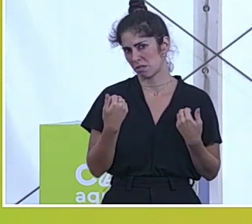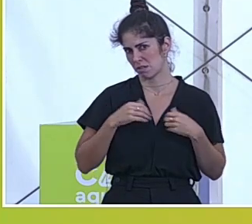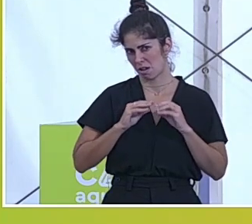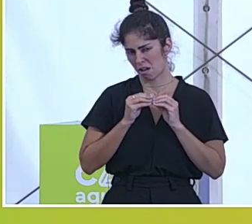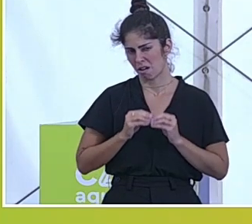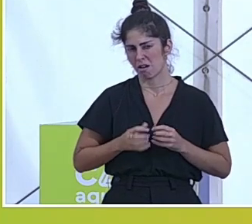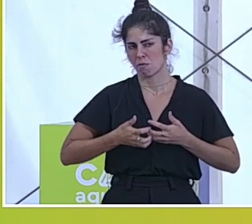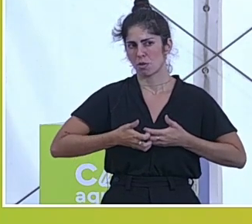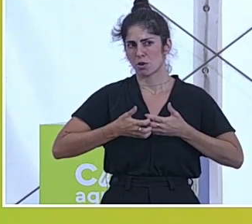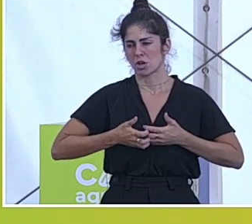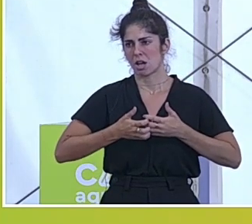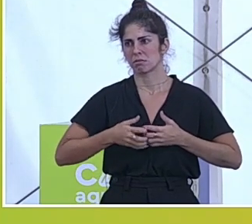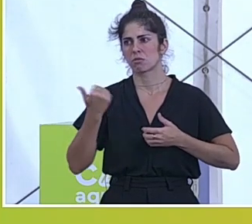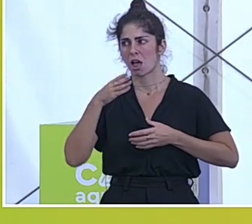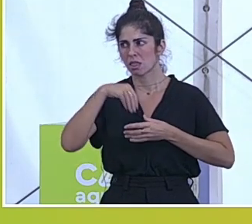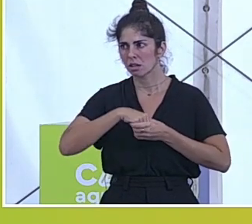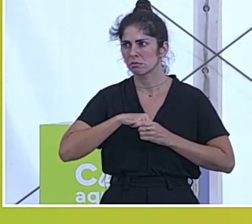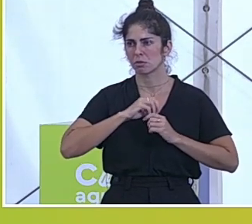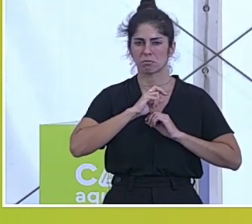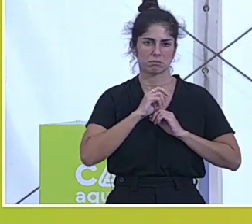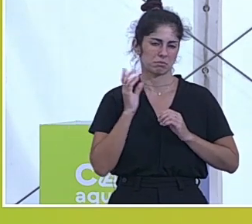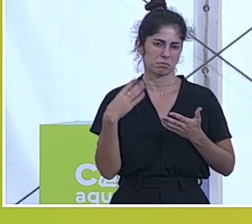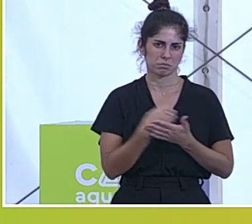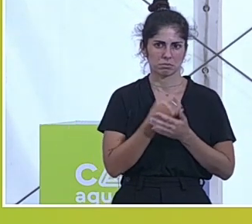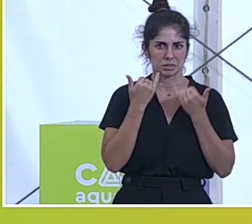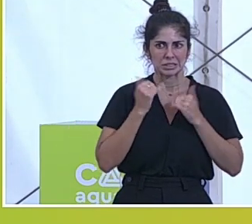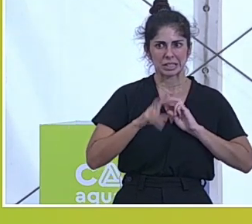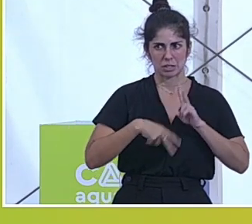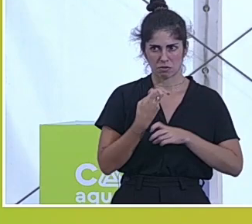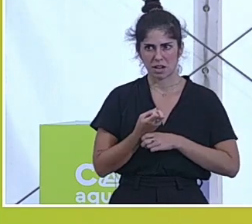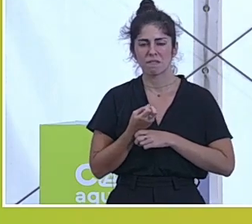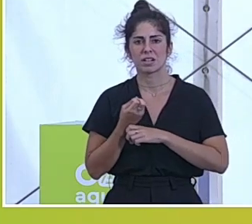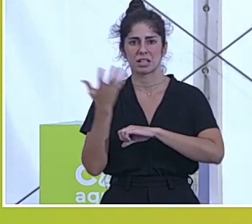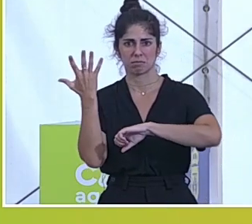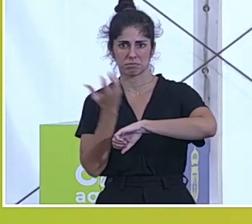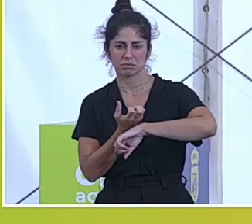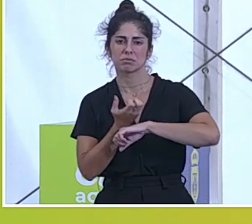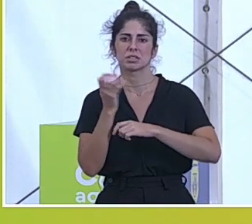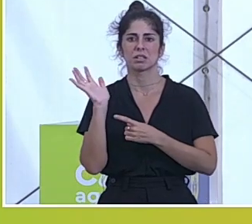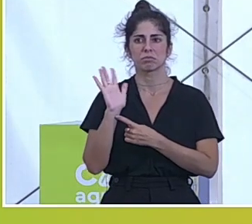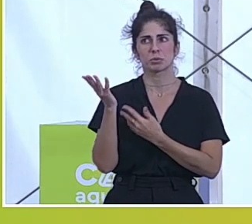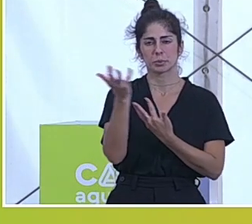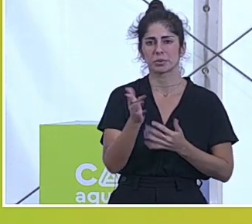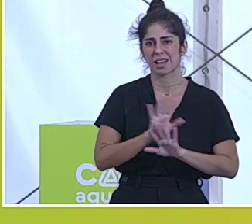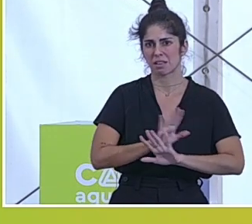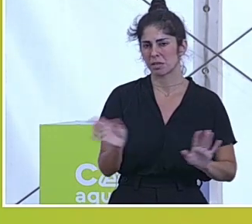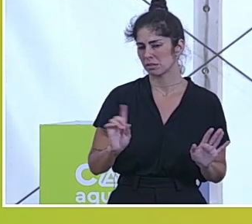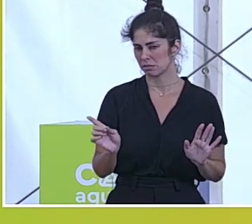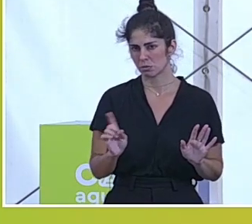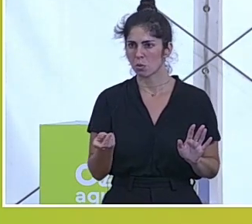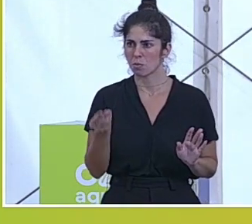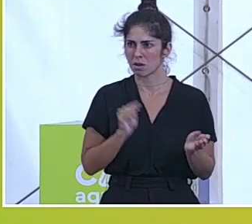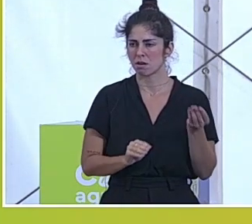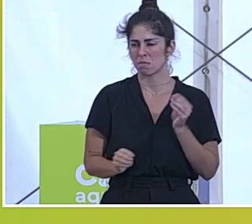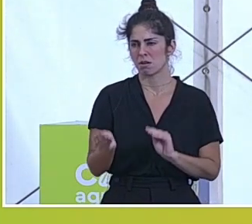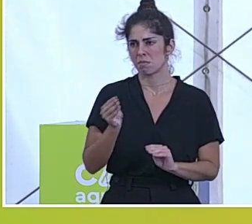esta generación en renovables, no solamente generación fotovoltaica y eólica, sino además un conjunto de